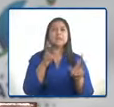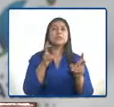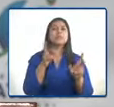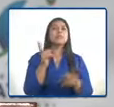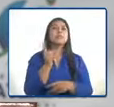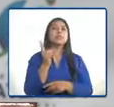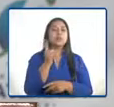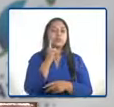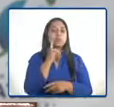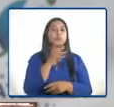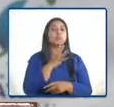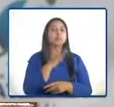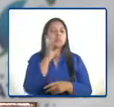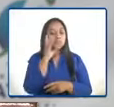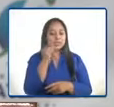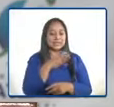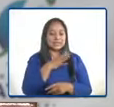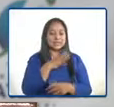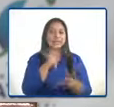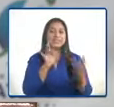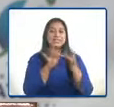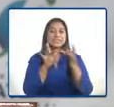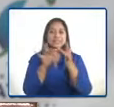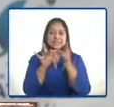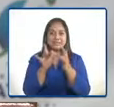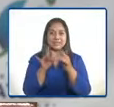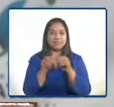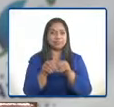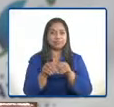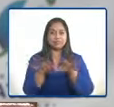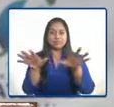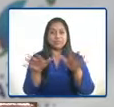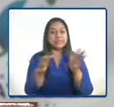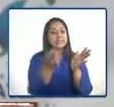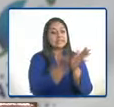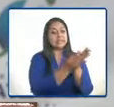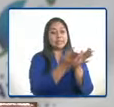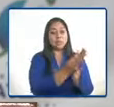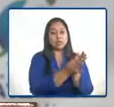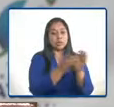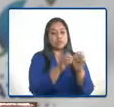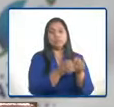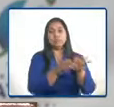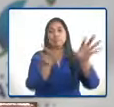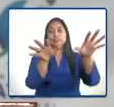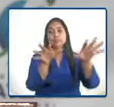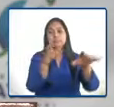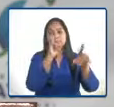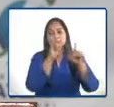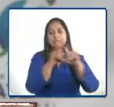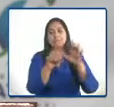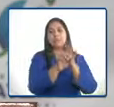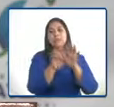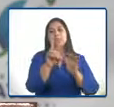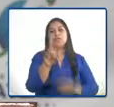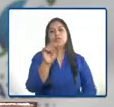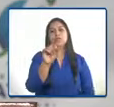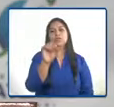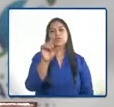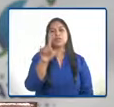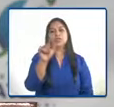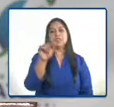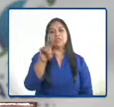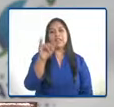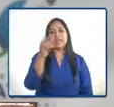tiene conectividad con todo lo que es México, con aerolíneas como Volaris, por ejemplo, que es de aerolíneas de bajo